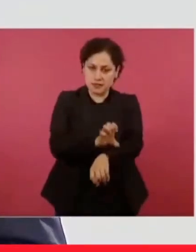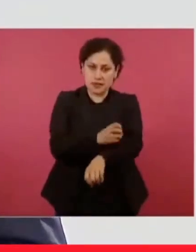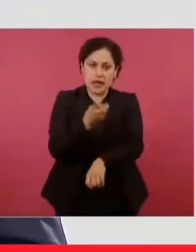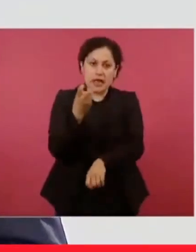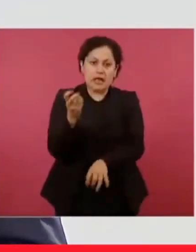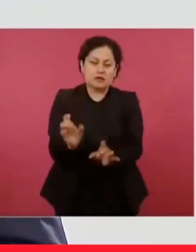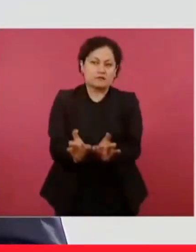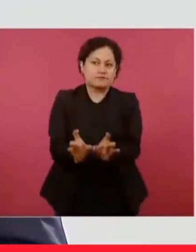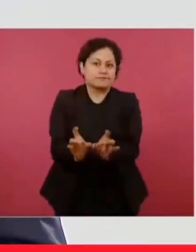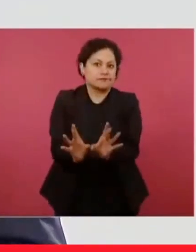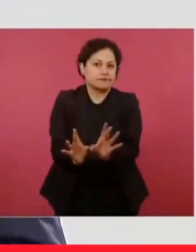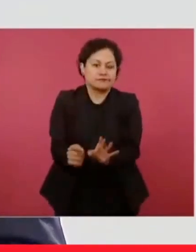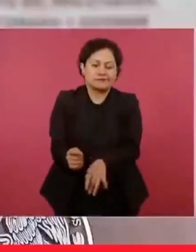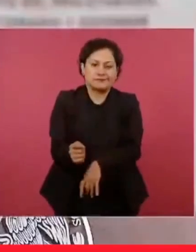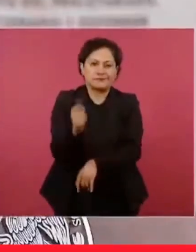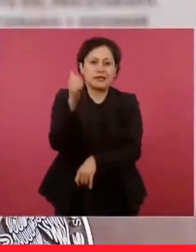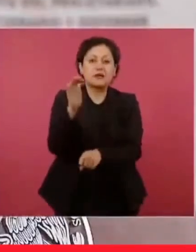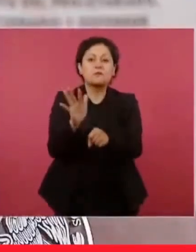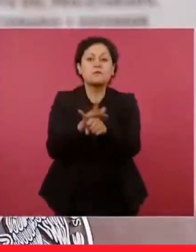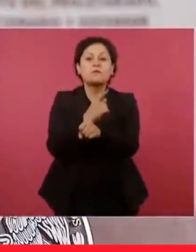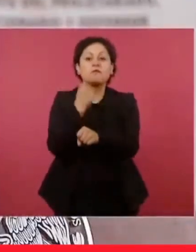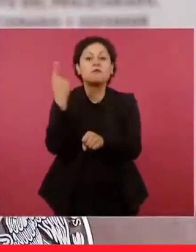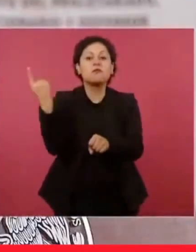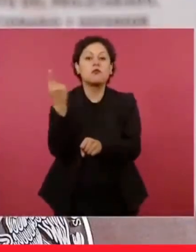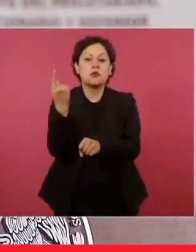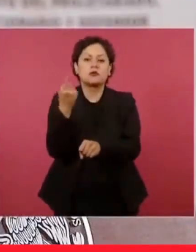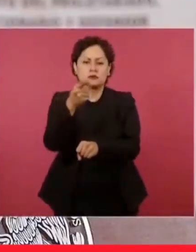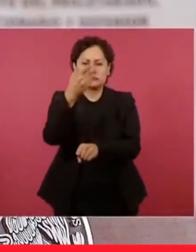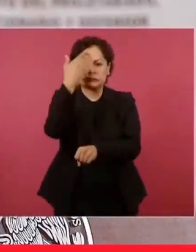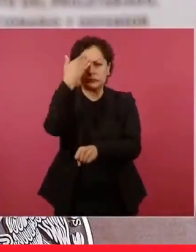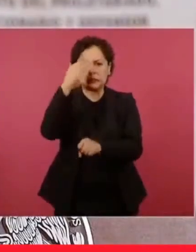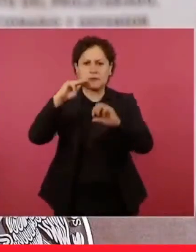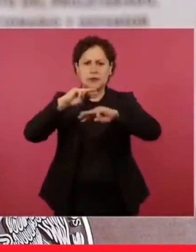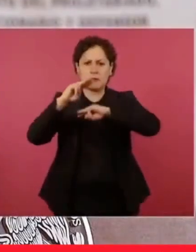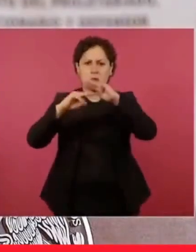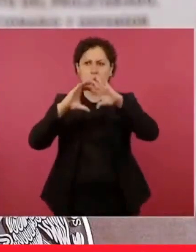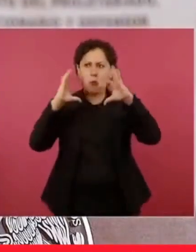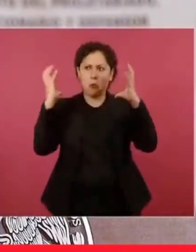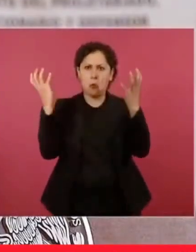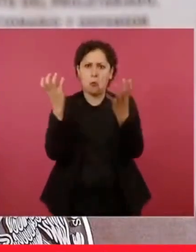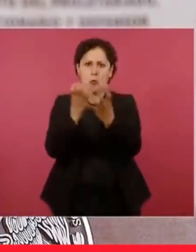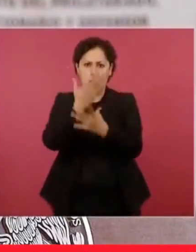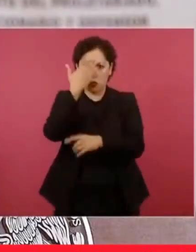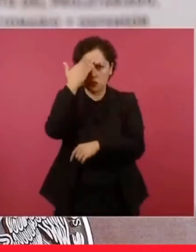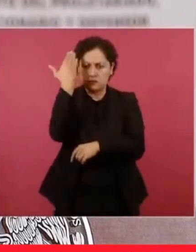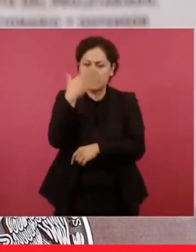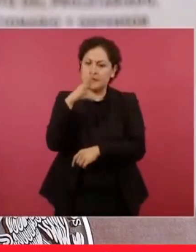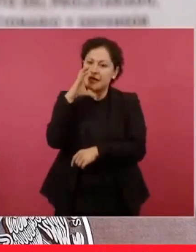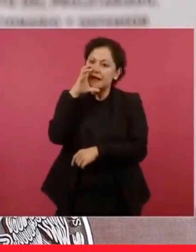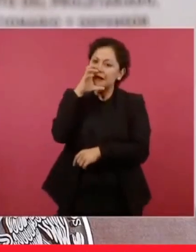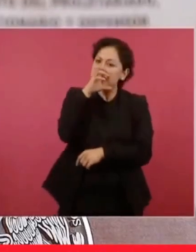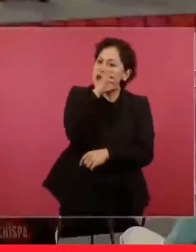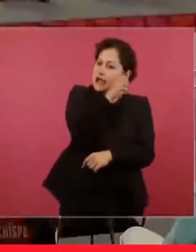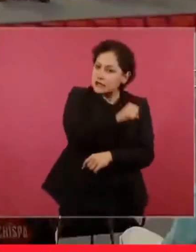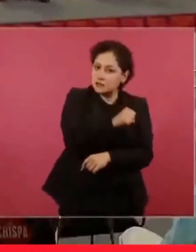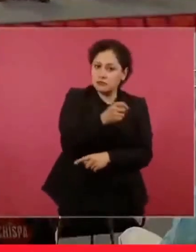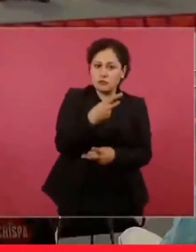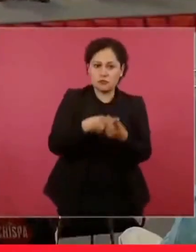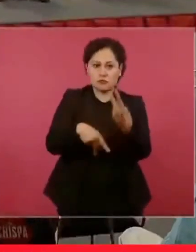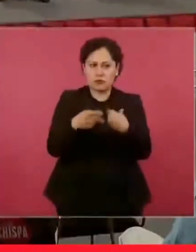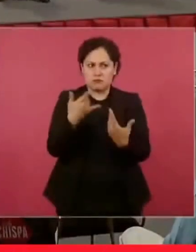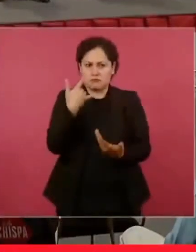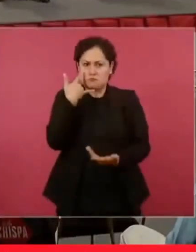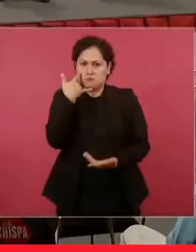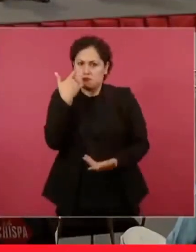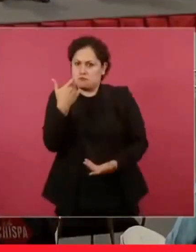porque es el efecto de una ola de calor que se ha denominado atípica. Adicionalmente, calentamiento global ha provocado